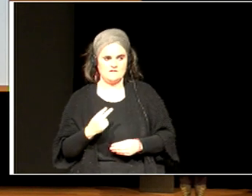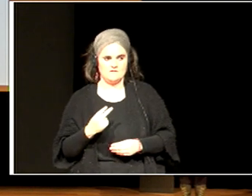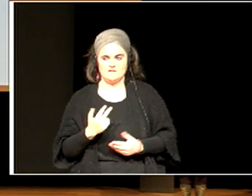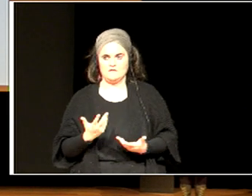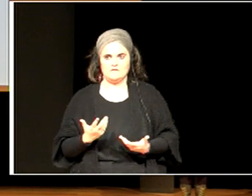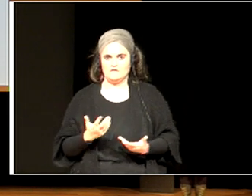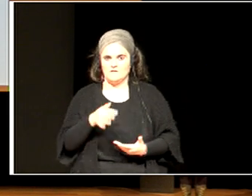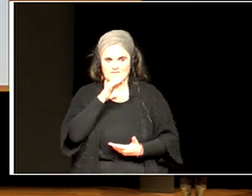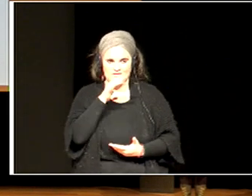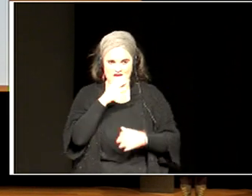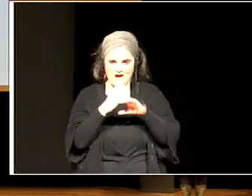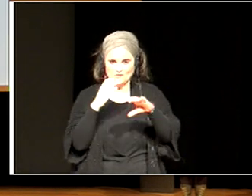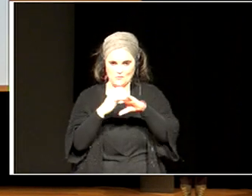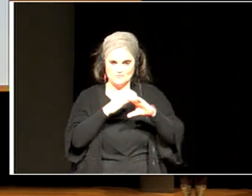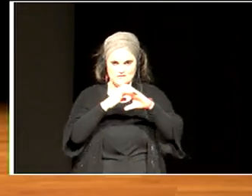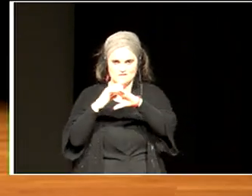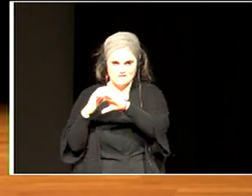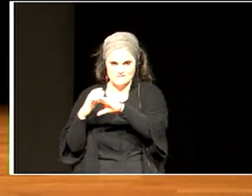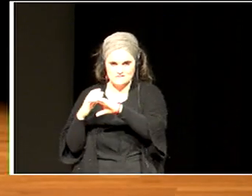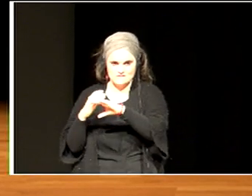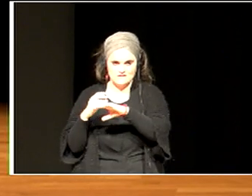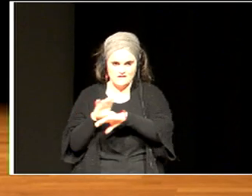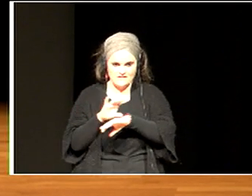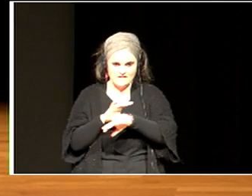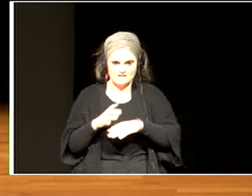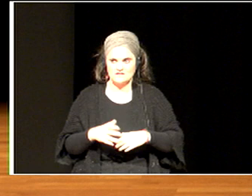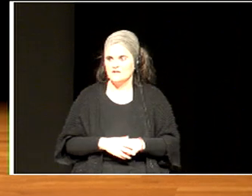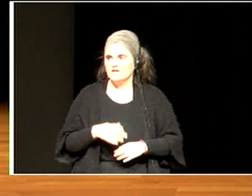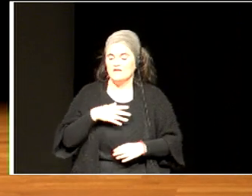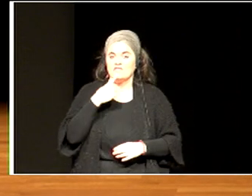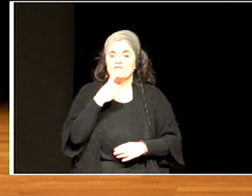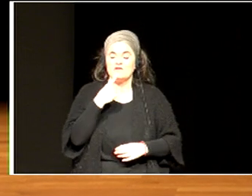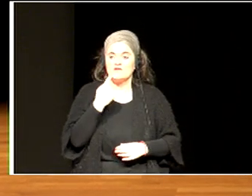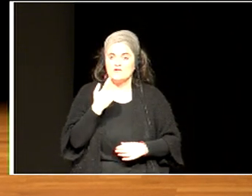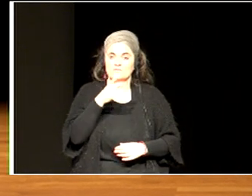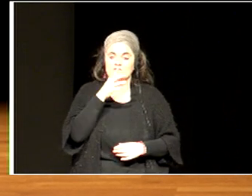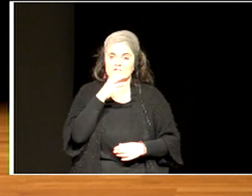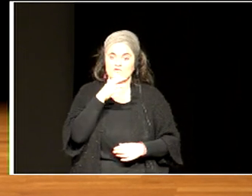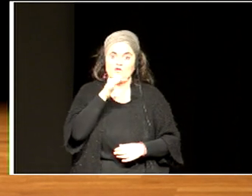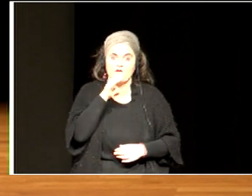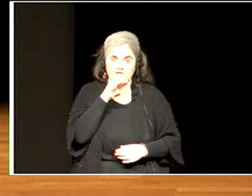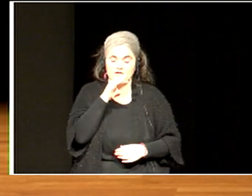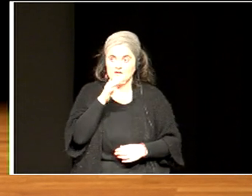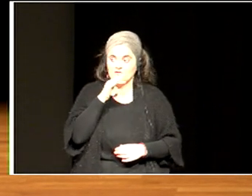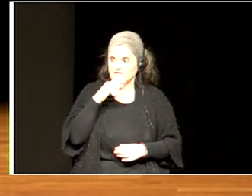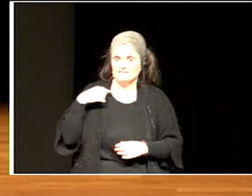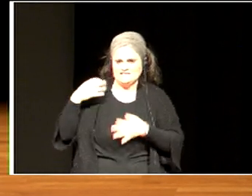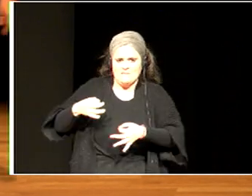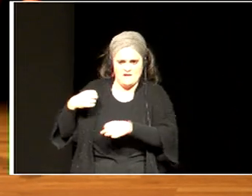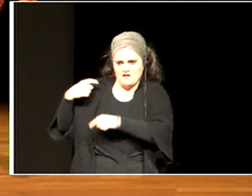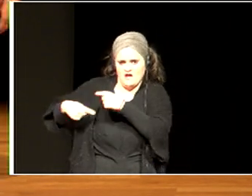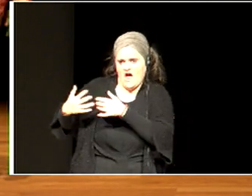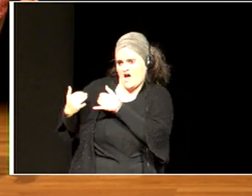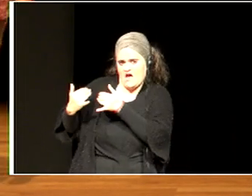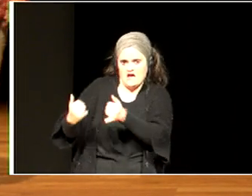y todavía digo todavía porque siempre estuvieron pero ahora empiezan a despertar esas fauces de las que hablaba